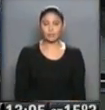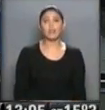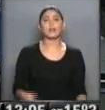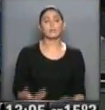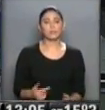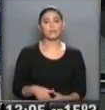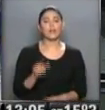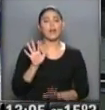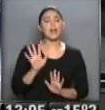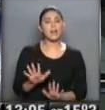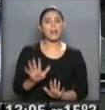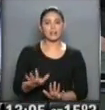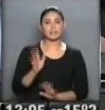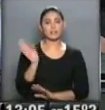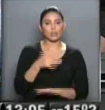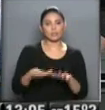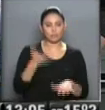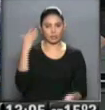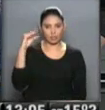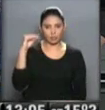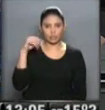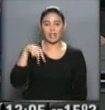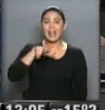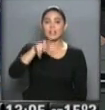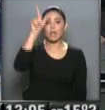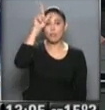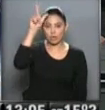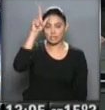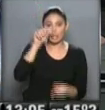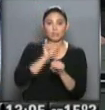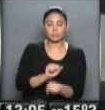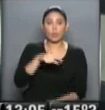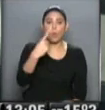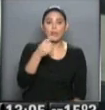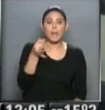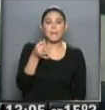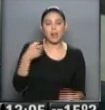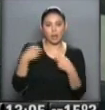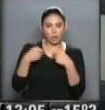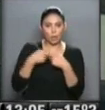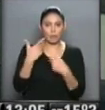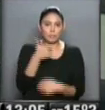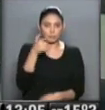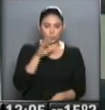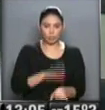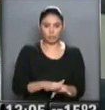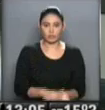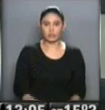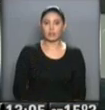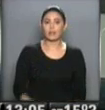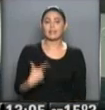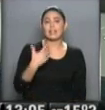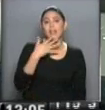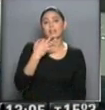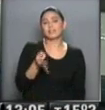Bueno, muy bien, allí estaba entonces lo que ocurrió anoche. Tres policías demorados, una bala de goma habría matado a este hincha de Lanús. Tampoco hay que ser muy craño